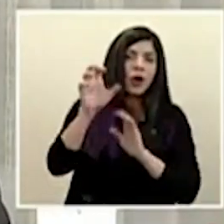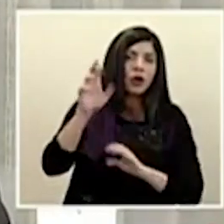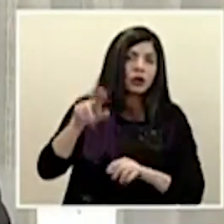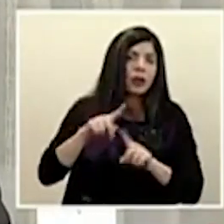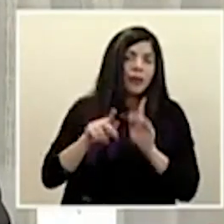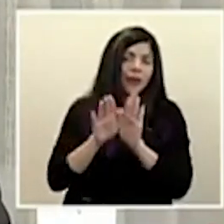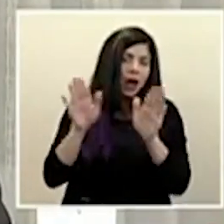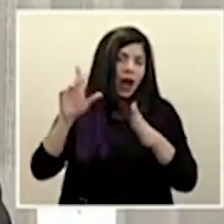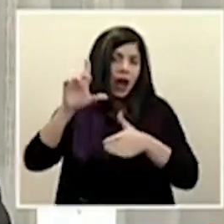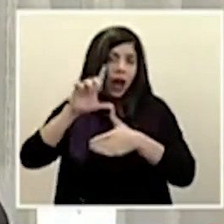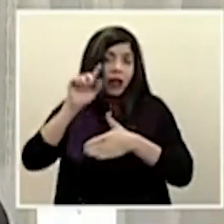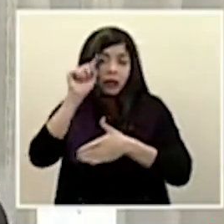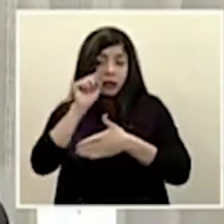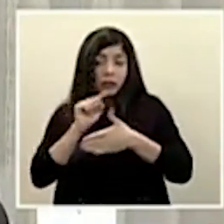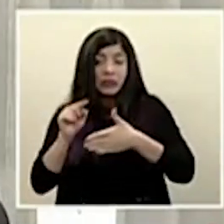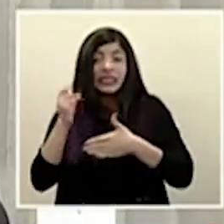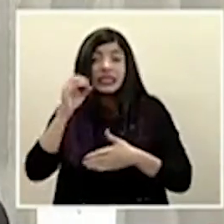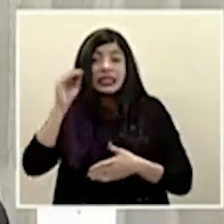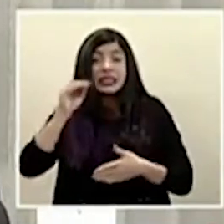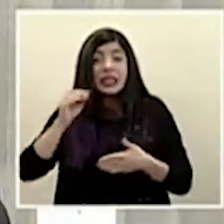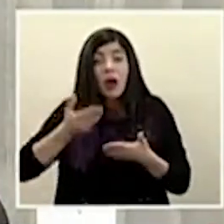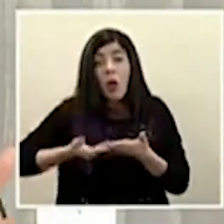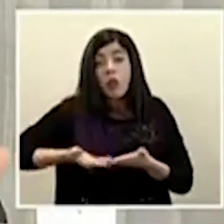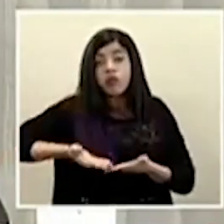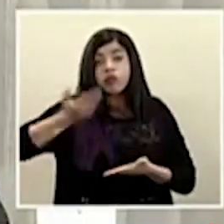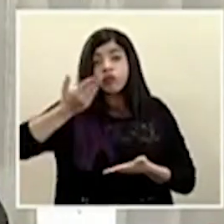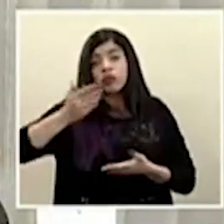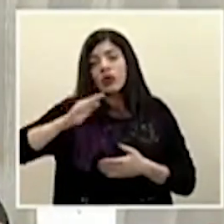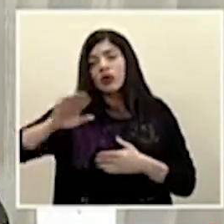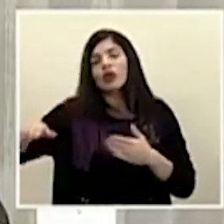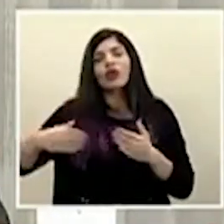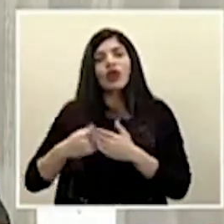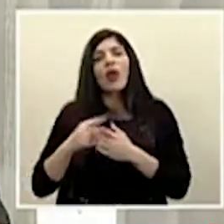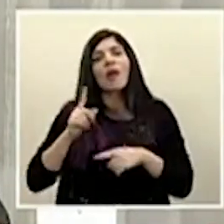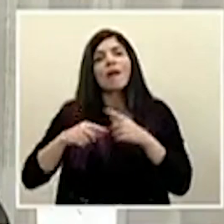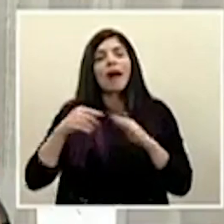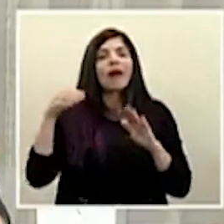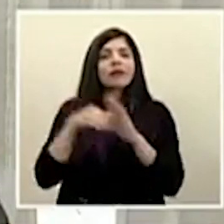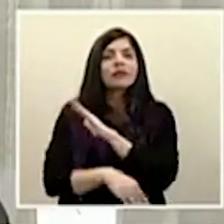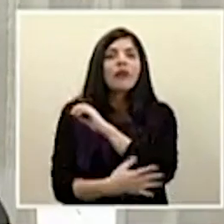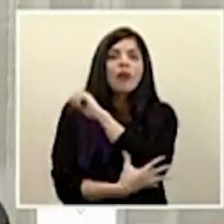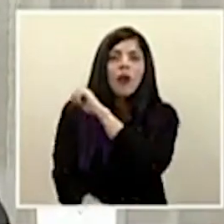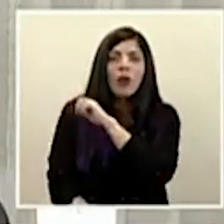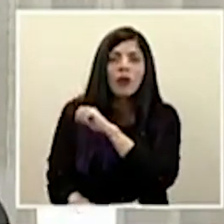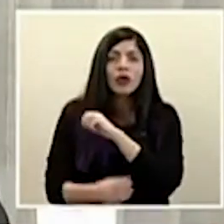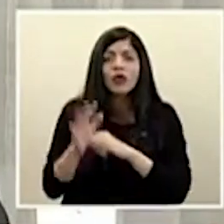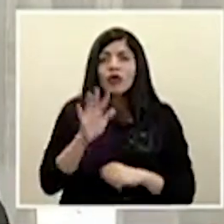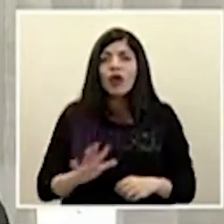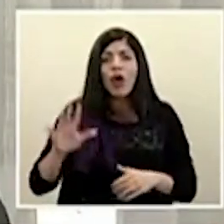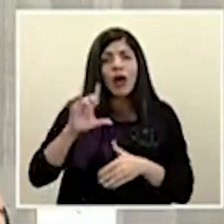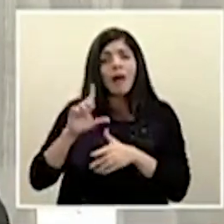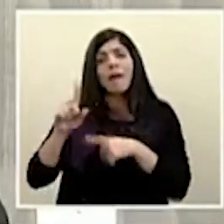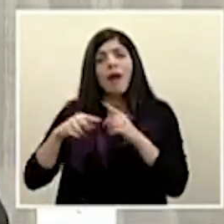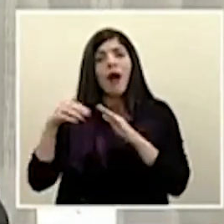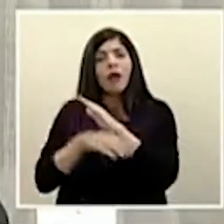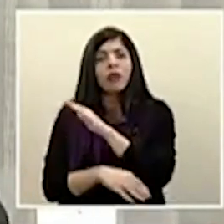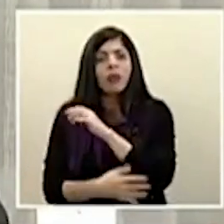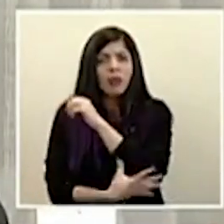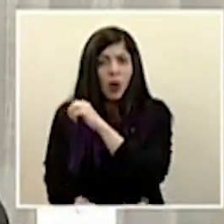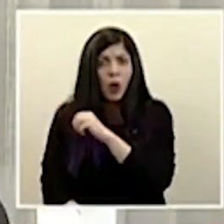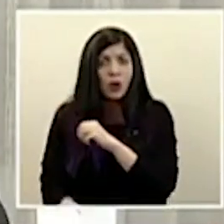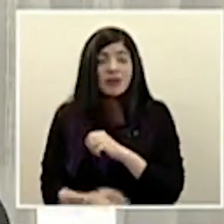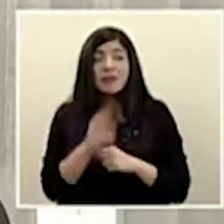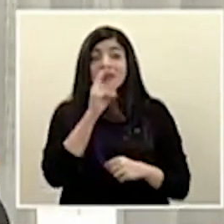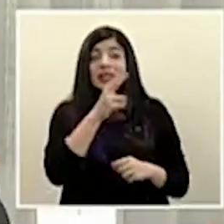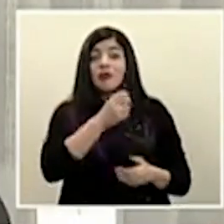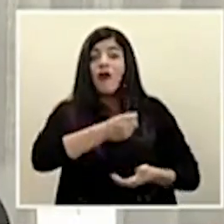general latinoamericanos, tienen tasas muy altas, todos nos vamos a empobrecer, toda la región se va a empobrecer. El mismo Fondo Monetario